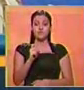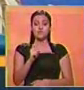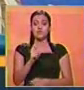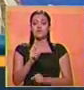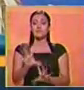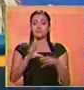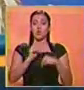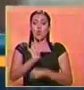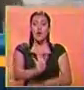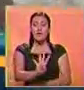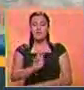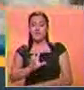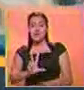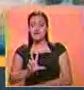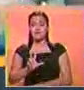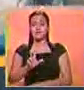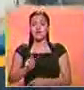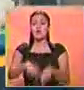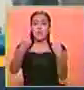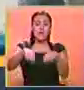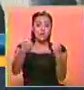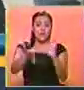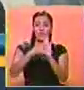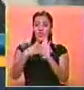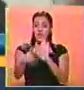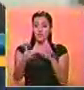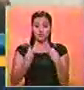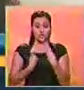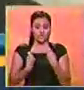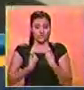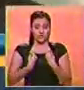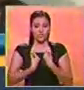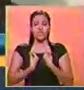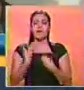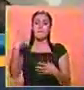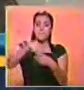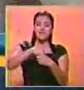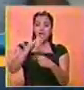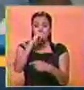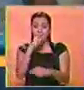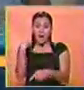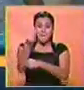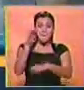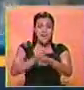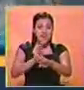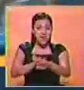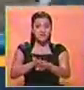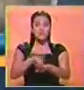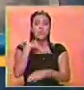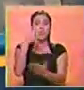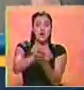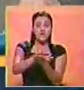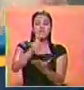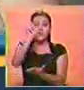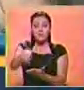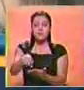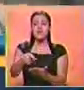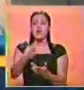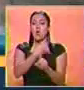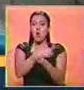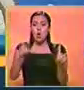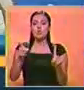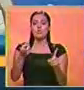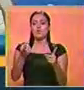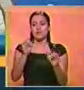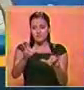recibido 43 denuncias de violaciones del derecho a la vida, que incluye amenazas de muerte y ejecuciones extrajudiciales en